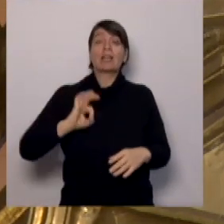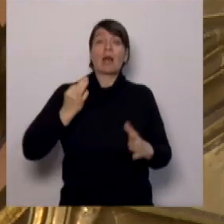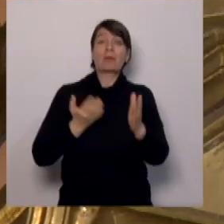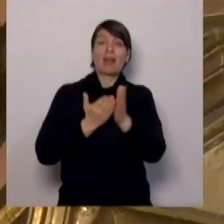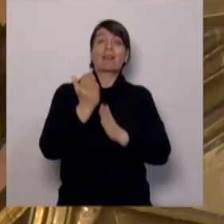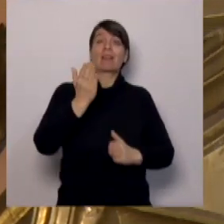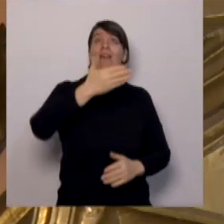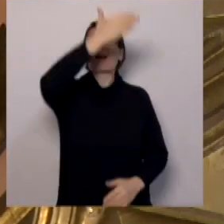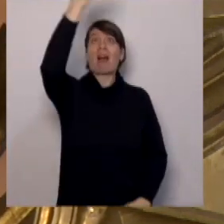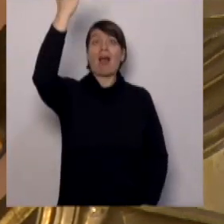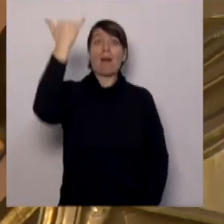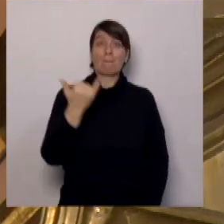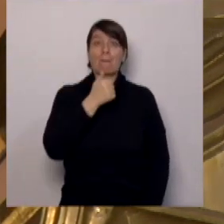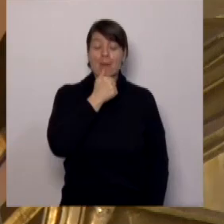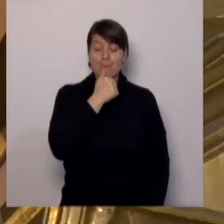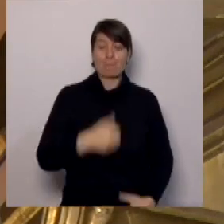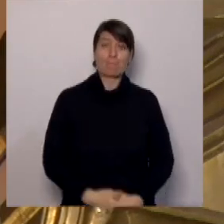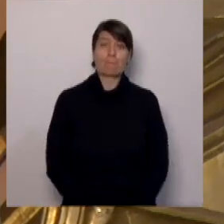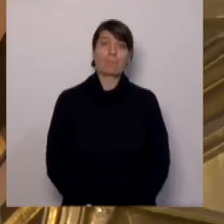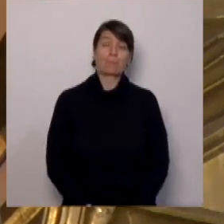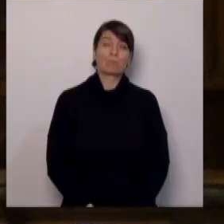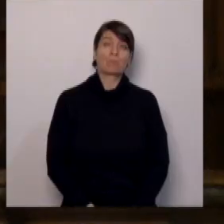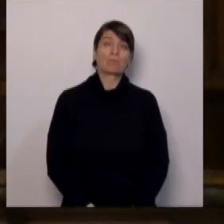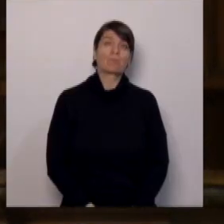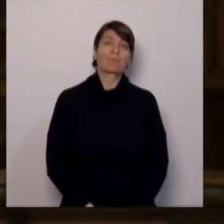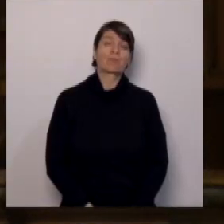carne y la vida eterna. Amén.